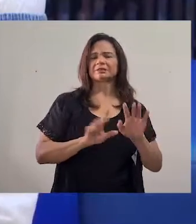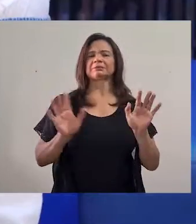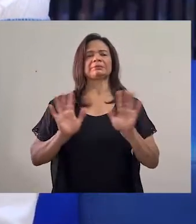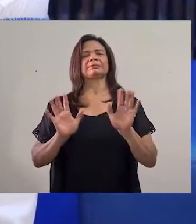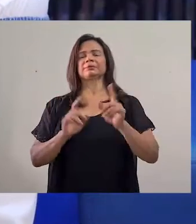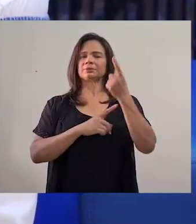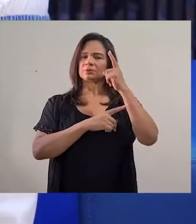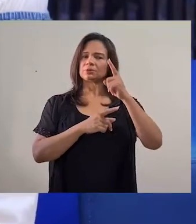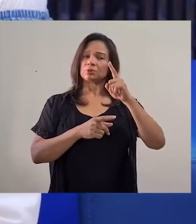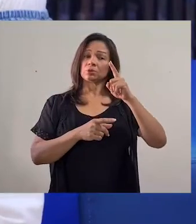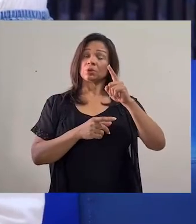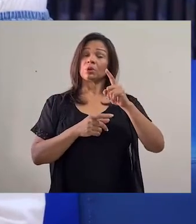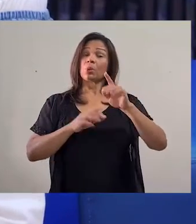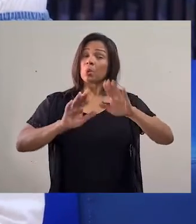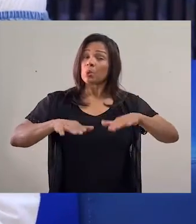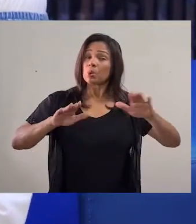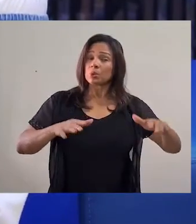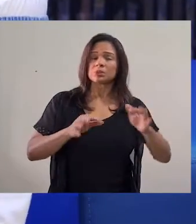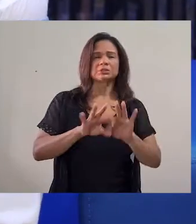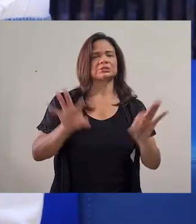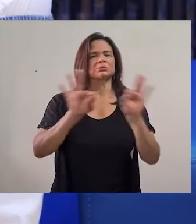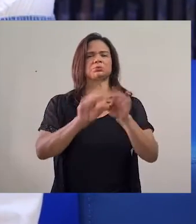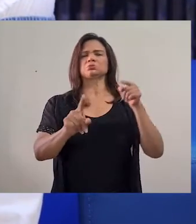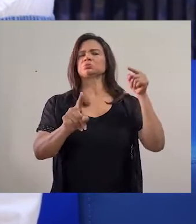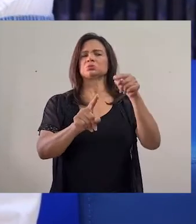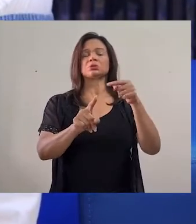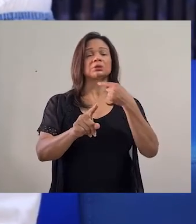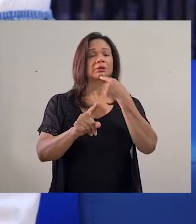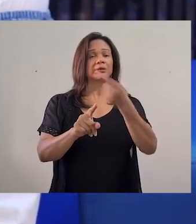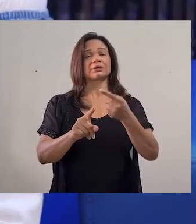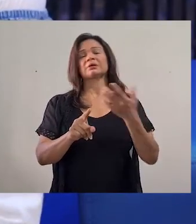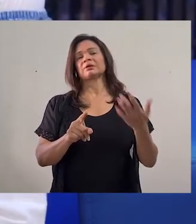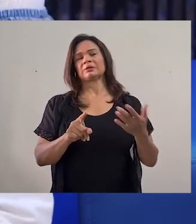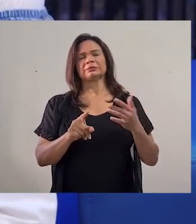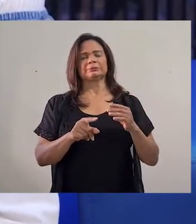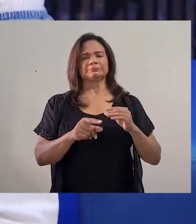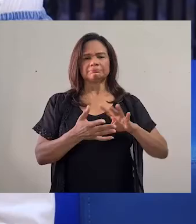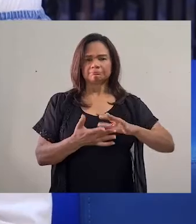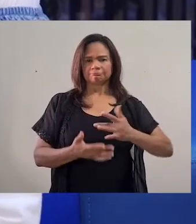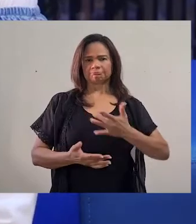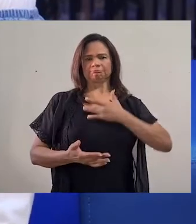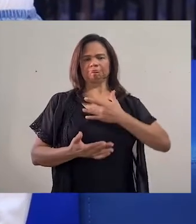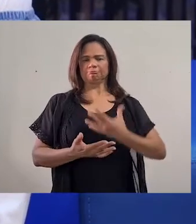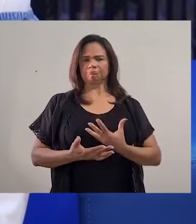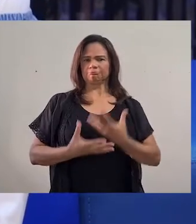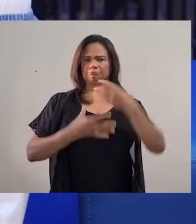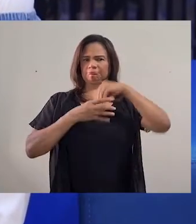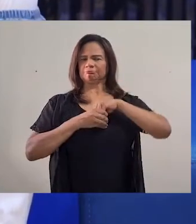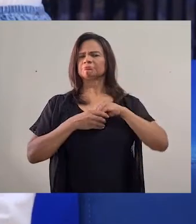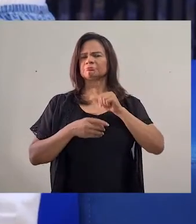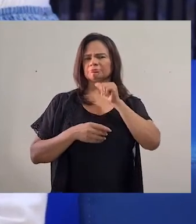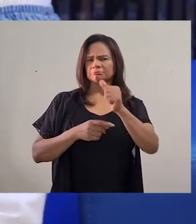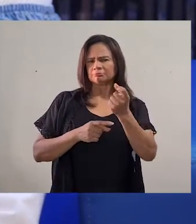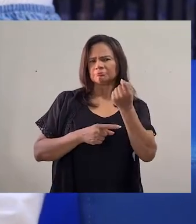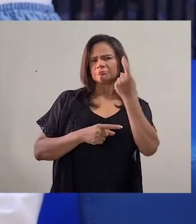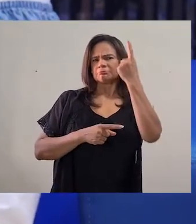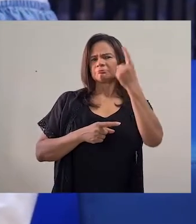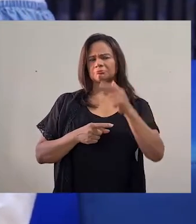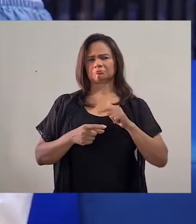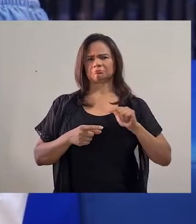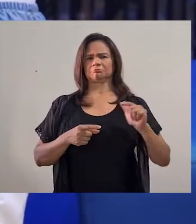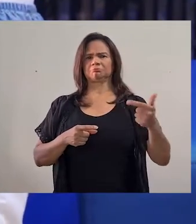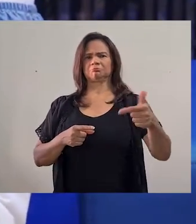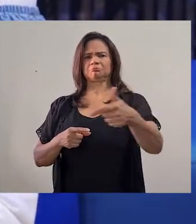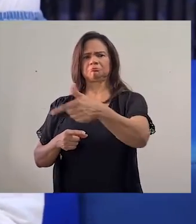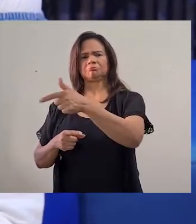ninguna diferencia con los niños y es de ahí la importancia. Es. Eso que tú mencionas de esa sensibilidad, de esa capacidad de